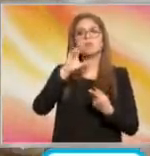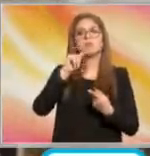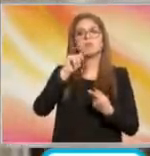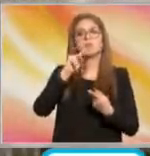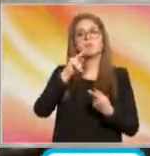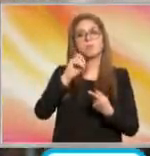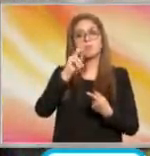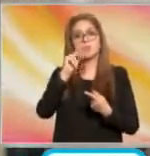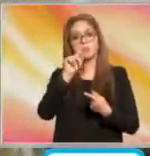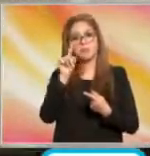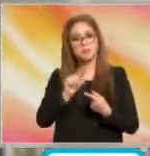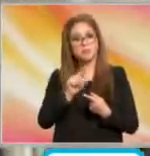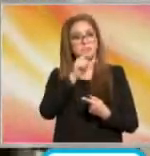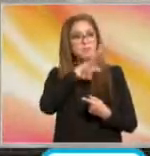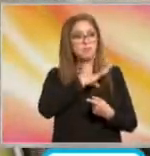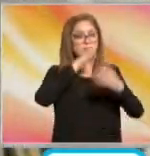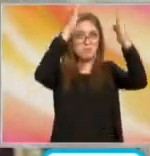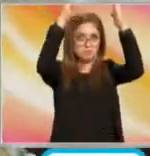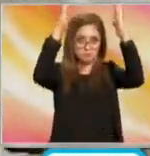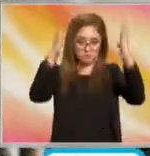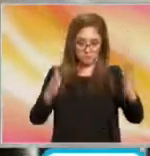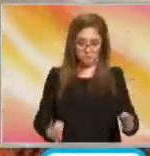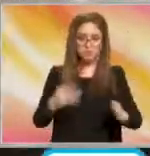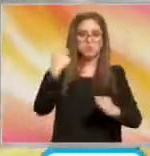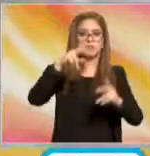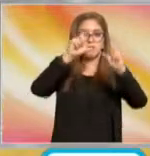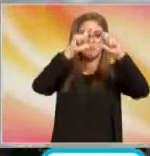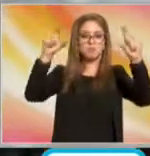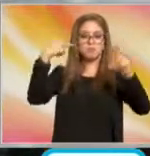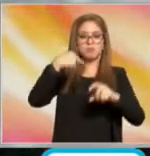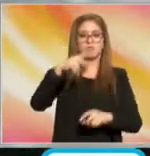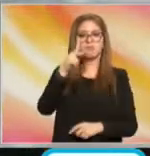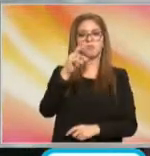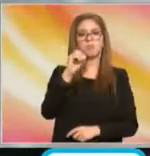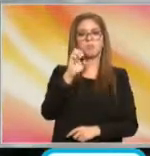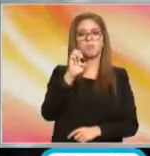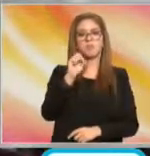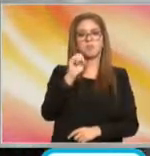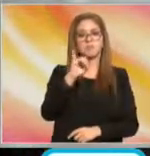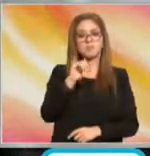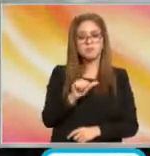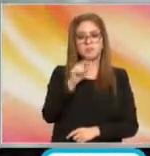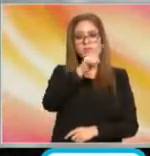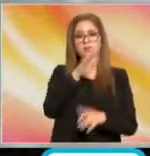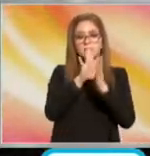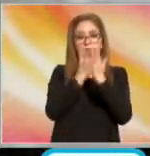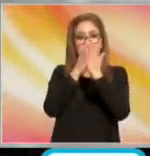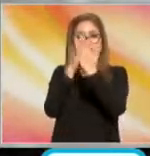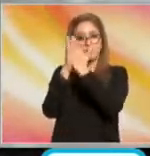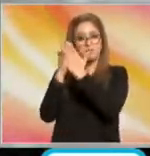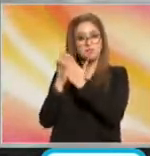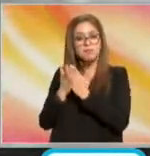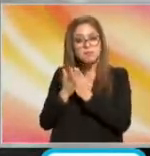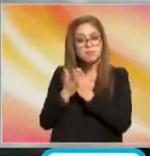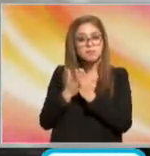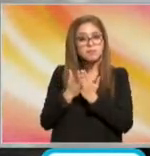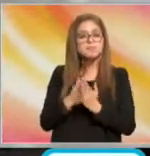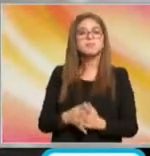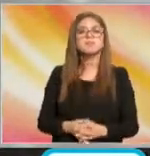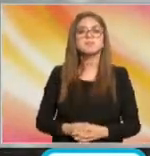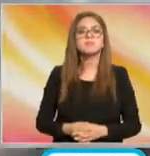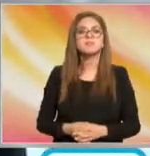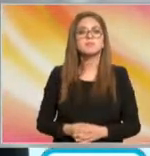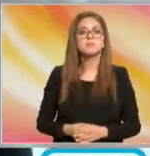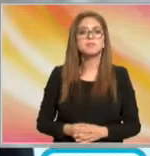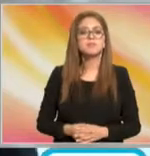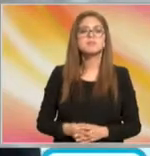esa sección, ahí está poesía. Hay un poco en estos libros selectos, en este libro que está ahí. Y también es